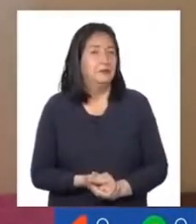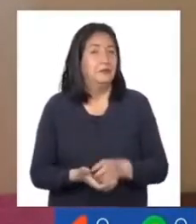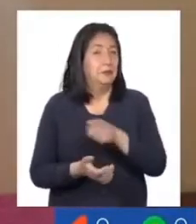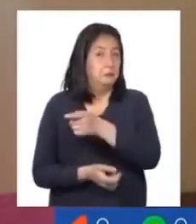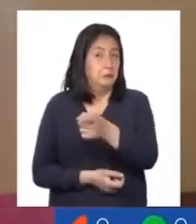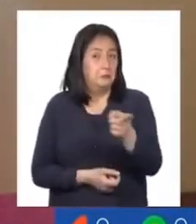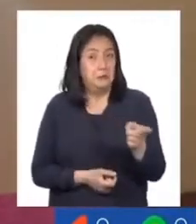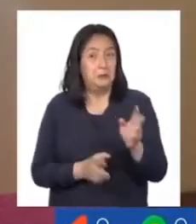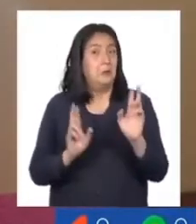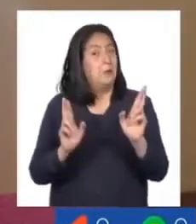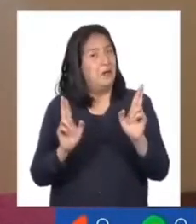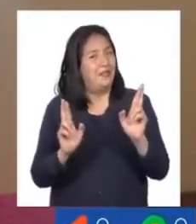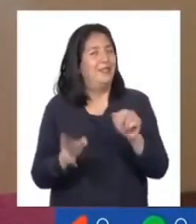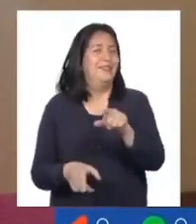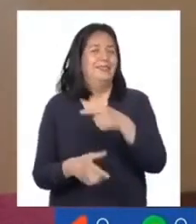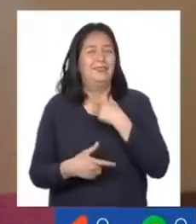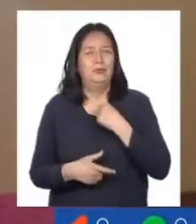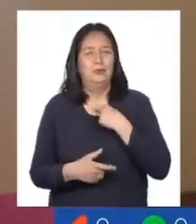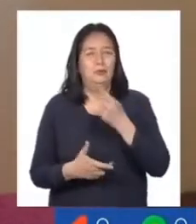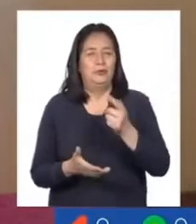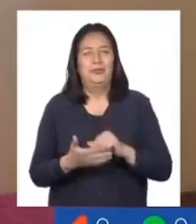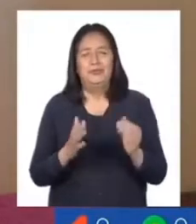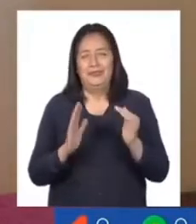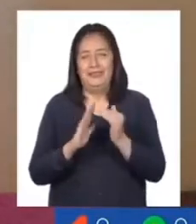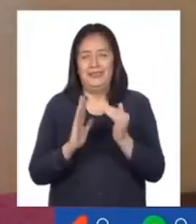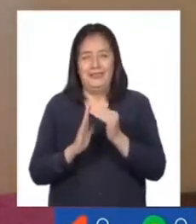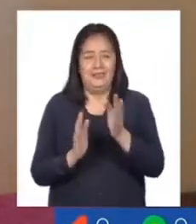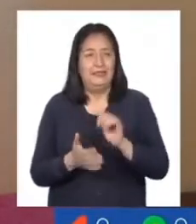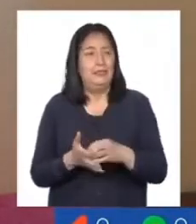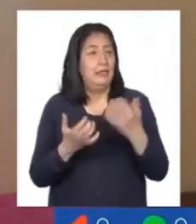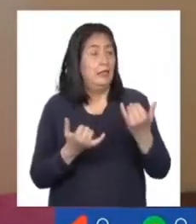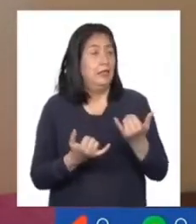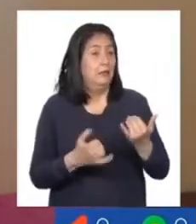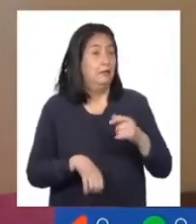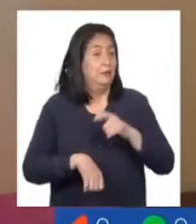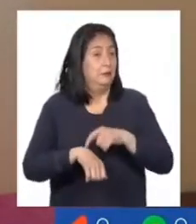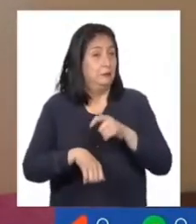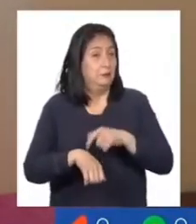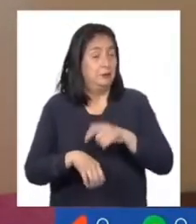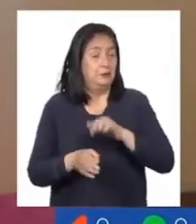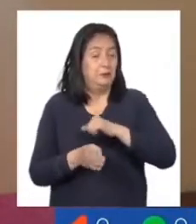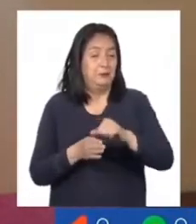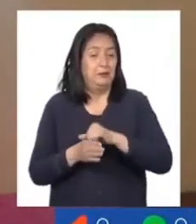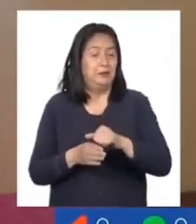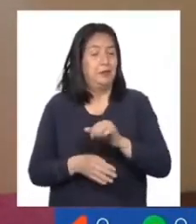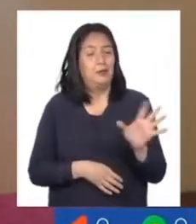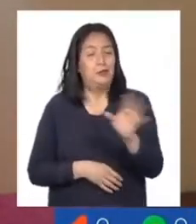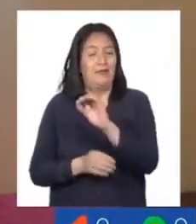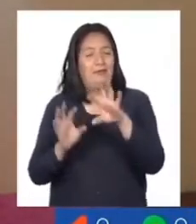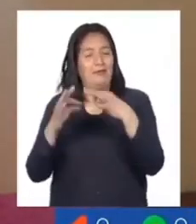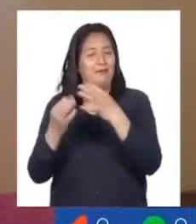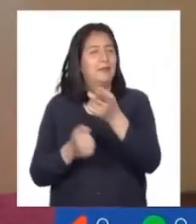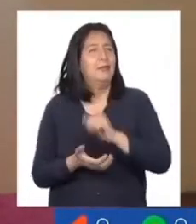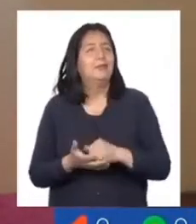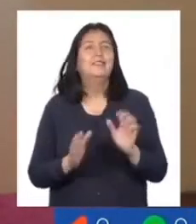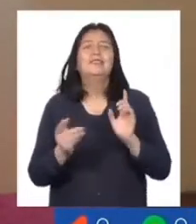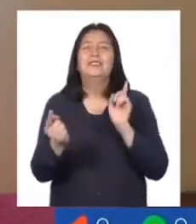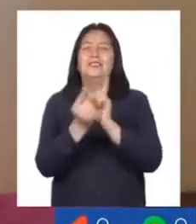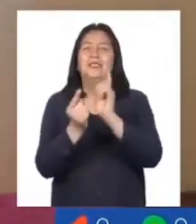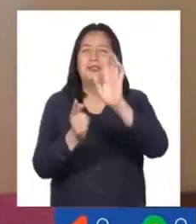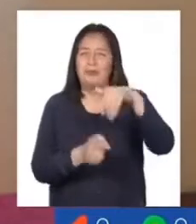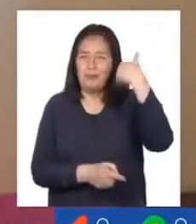A ustedes espero que también les haya gustado en casita. Ahora es momento de practicarlo con toda su familia. ¡Nos vemos